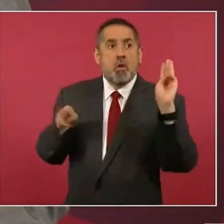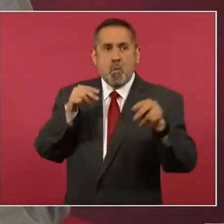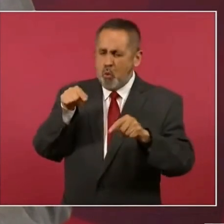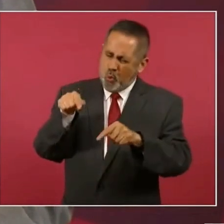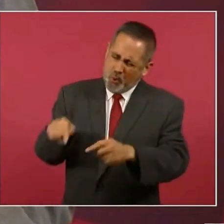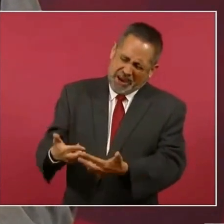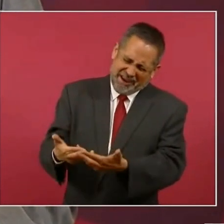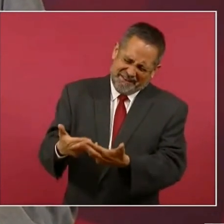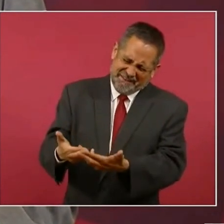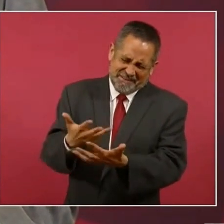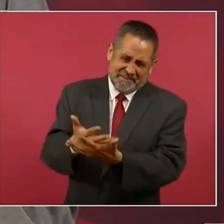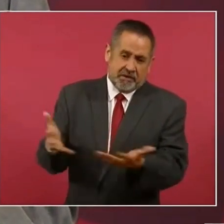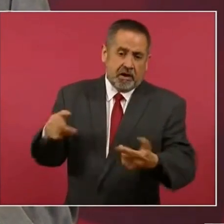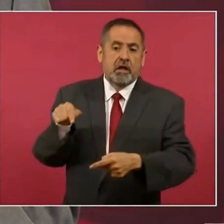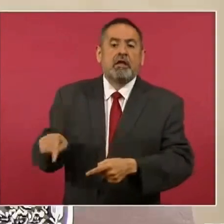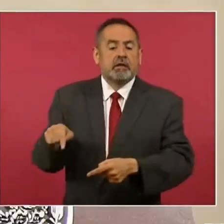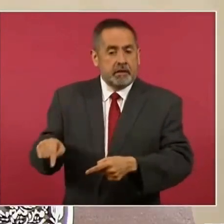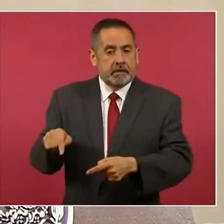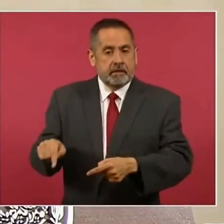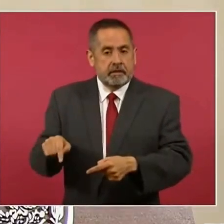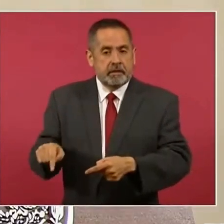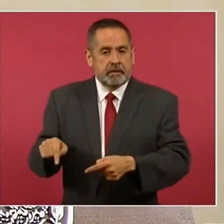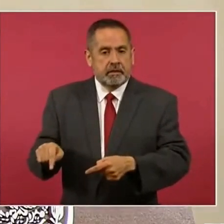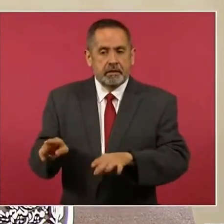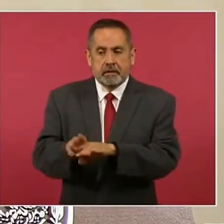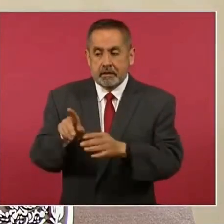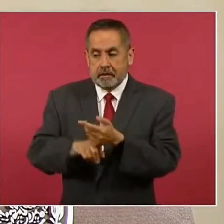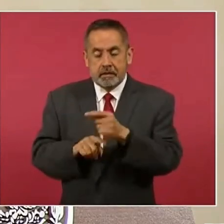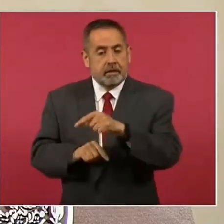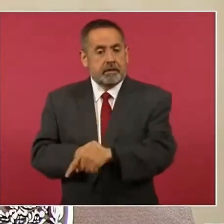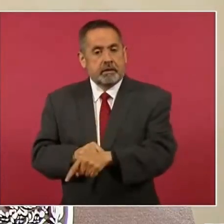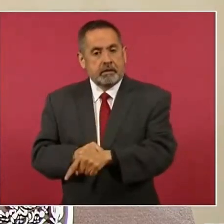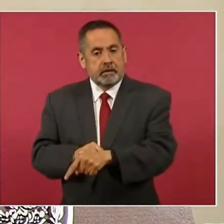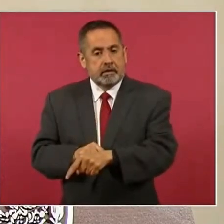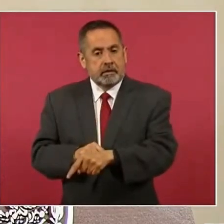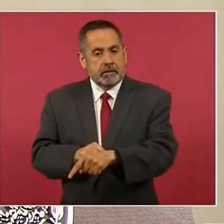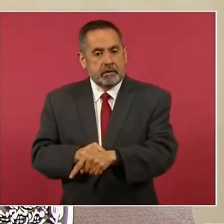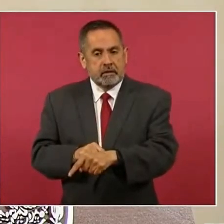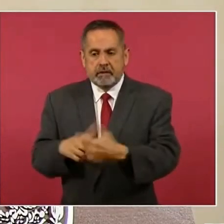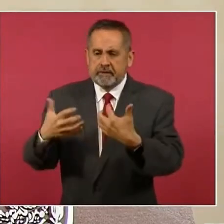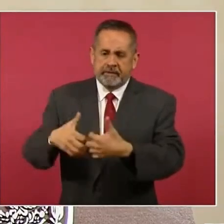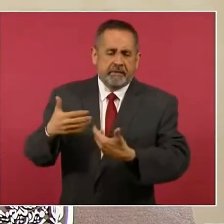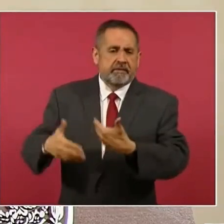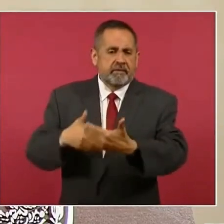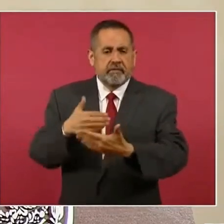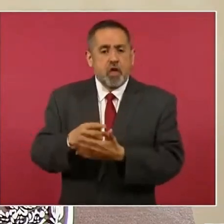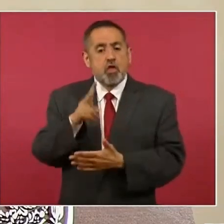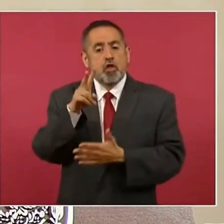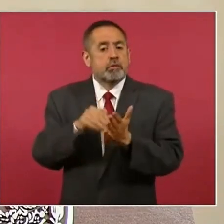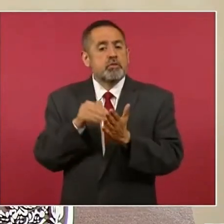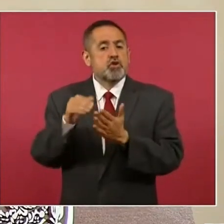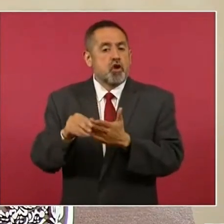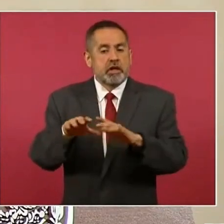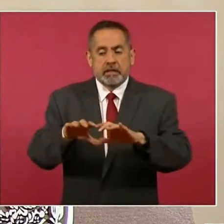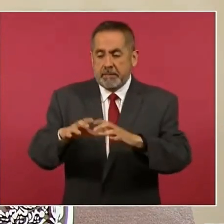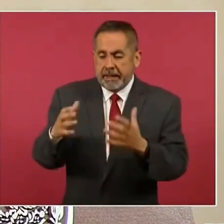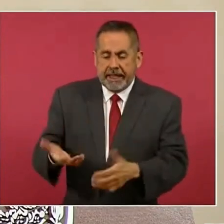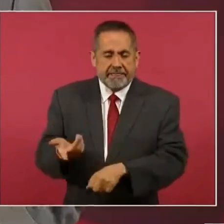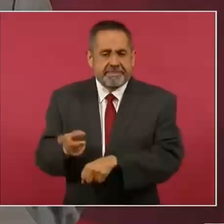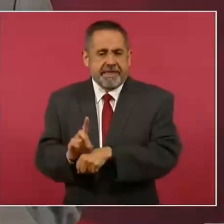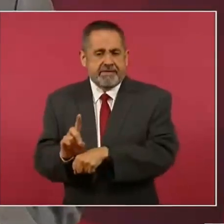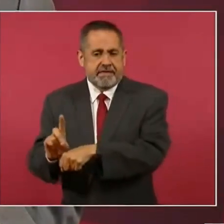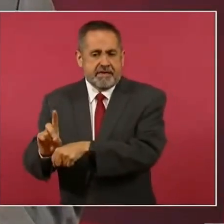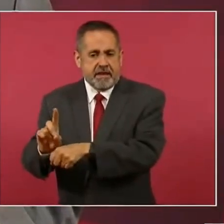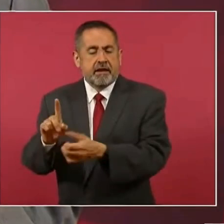mundo, que llega a producir más de 2 millones de barriles diarios